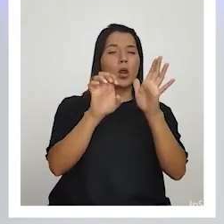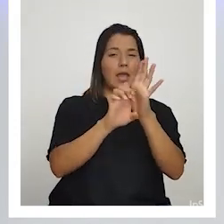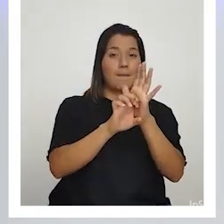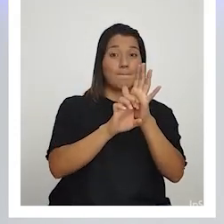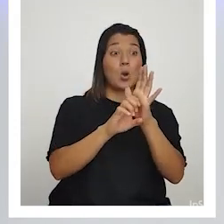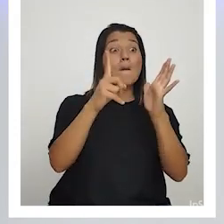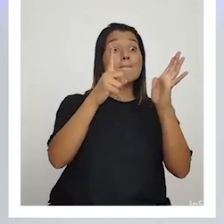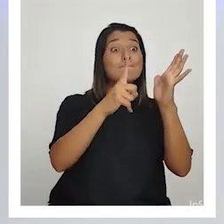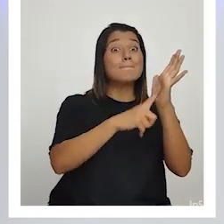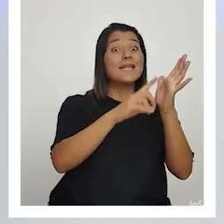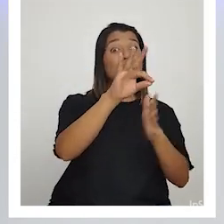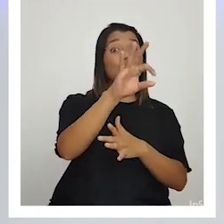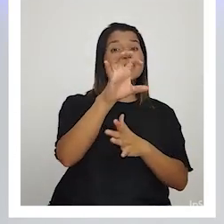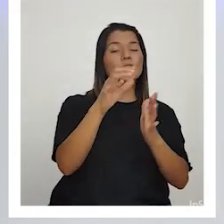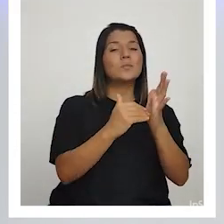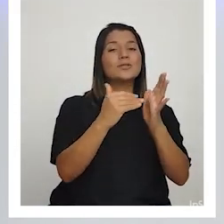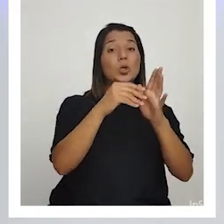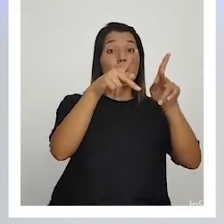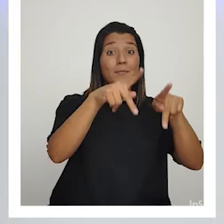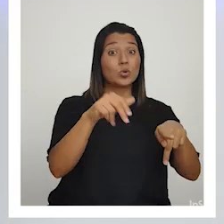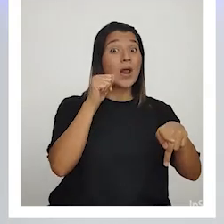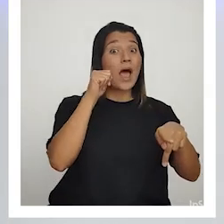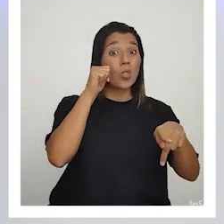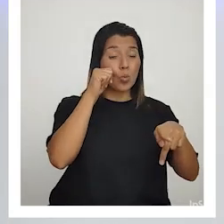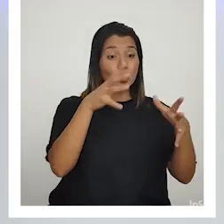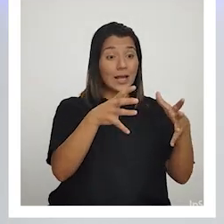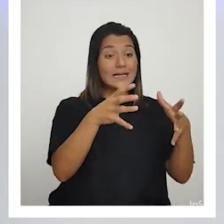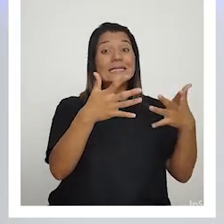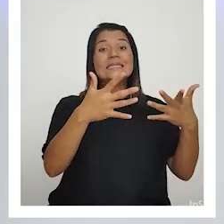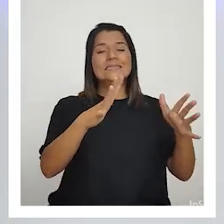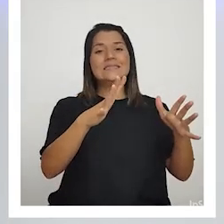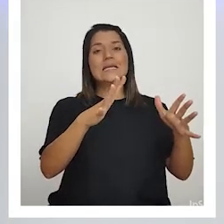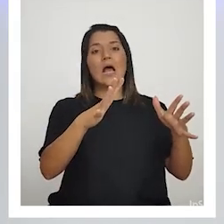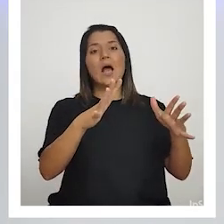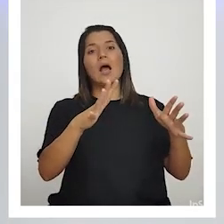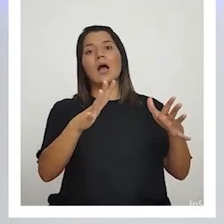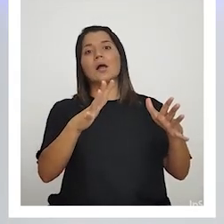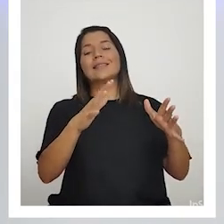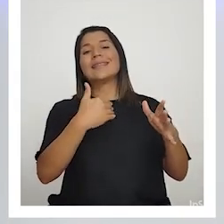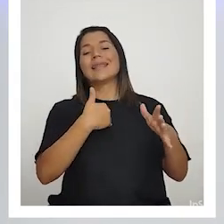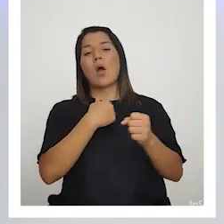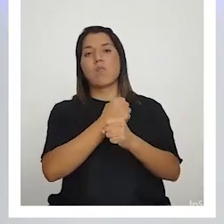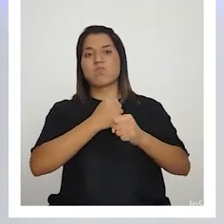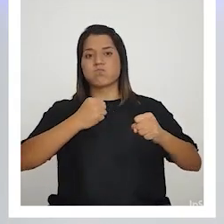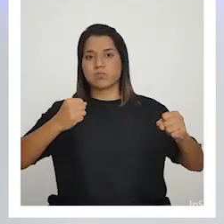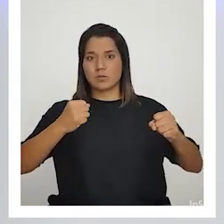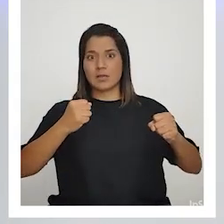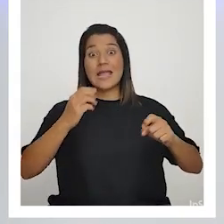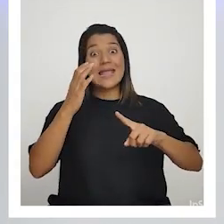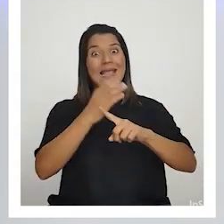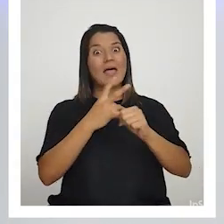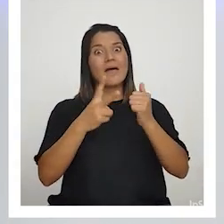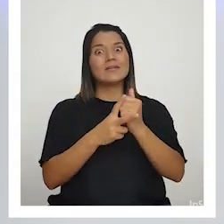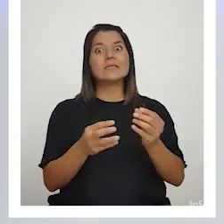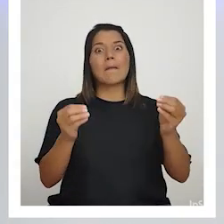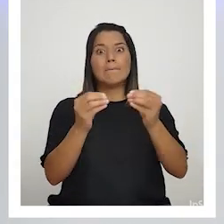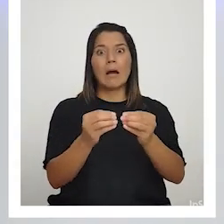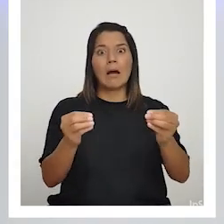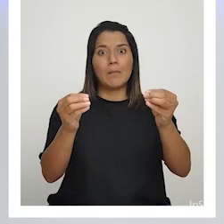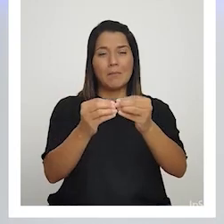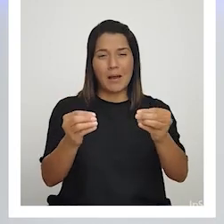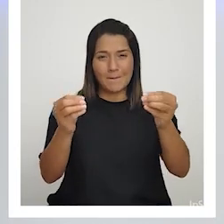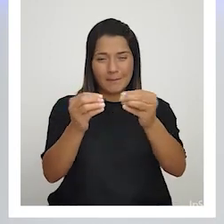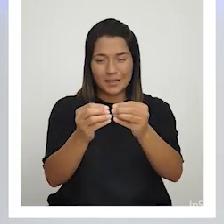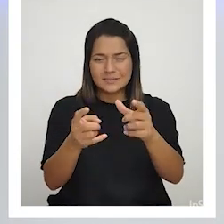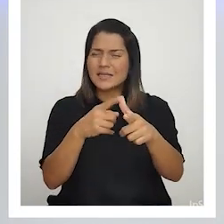de personas adultas ya presentaban obesidad y sobrepeso, y esto está creciendo. Entonces, definitivamente es algo en